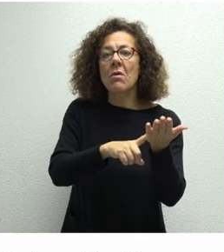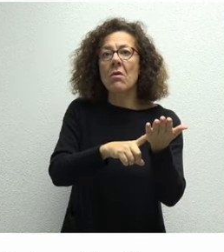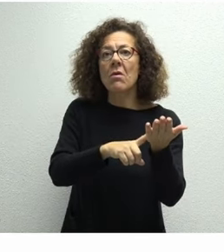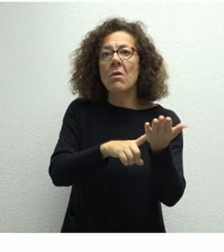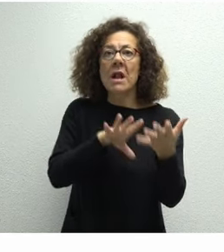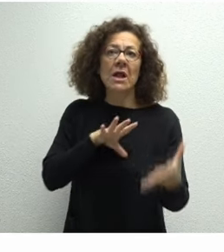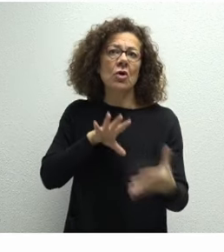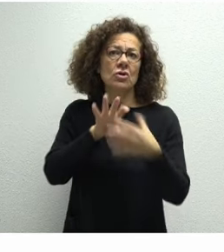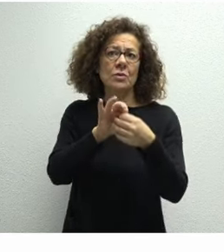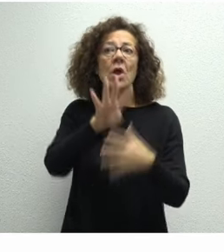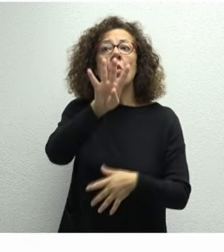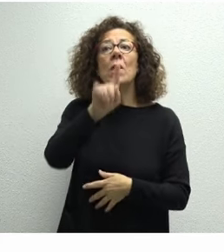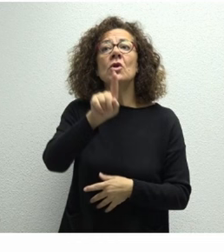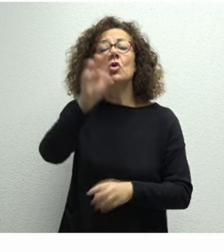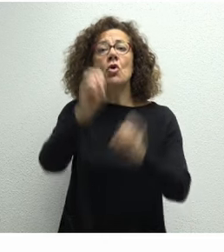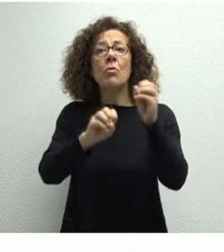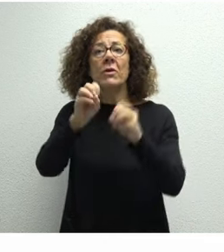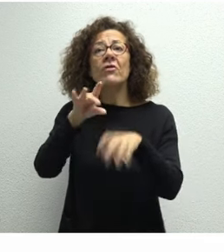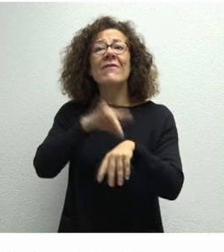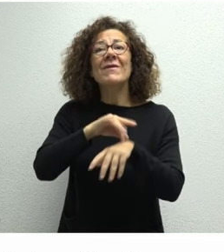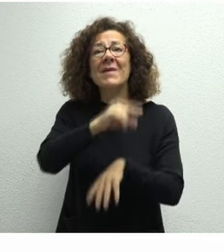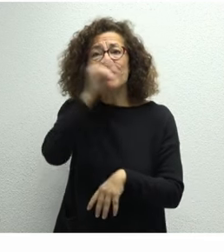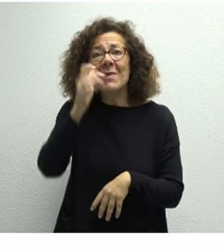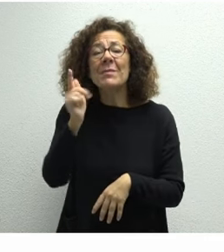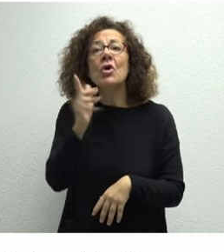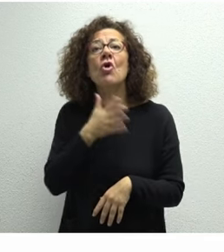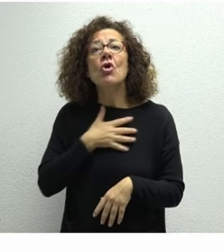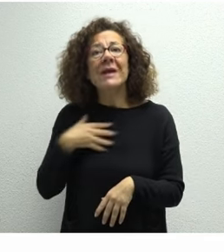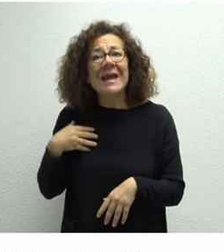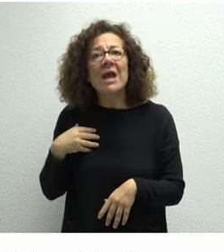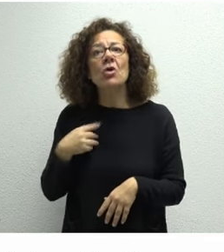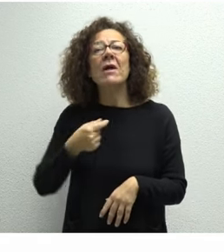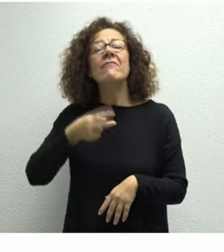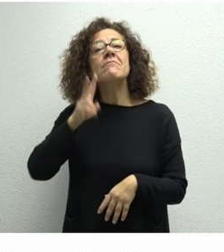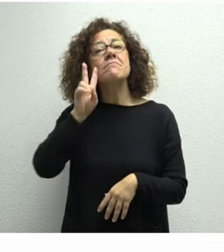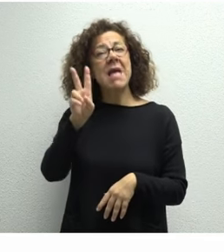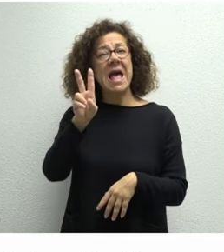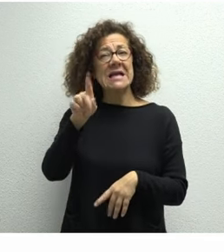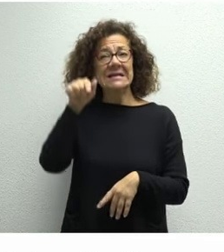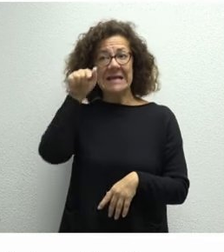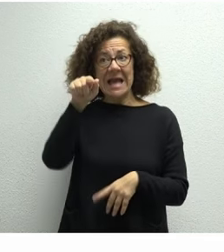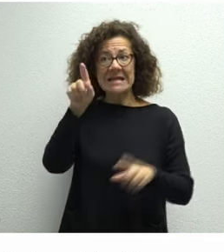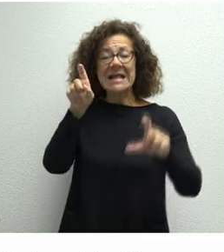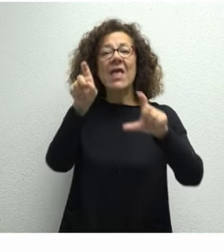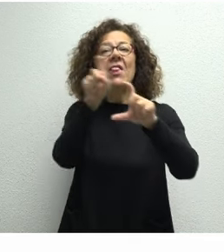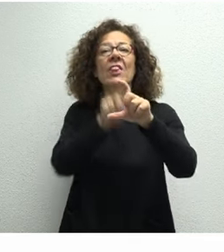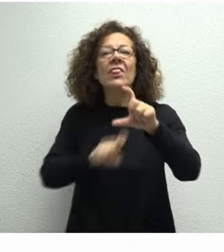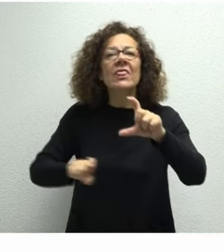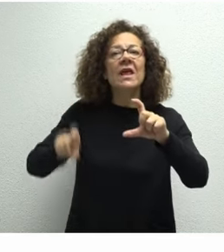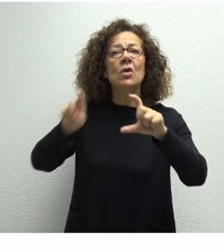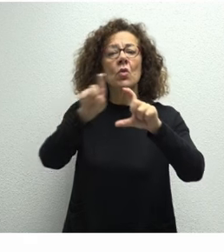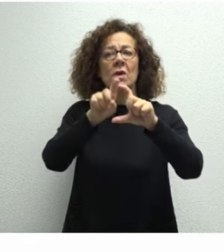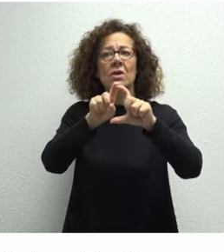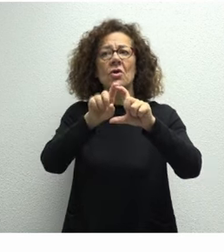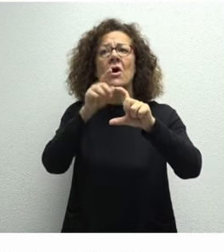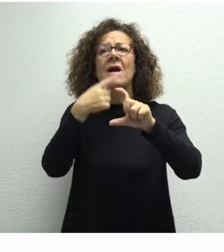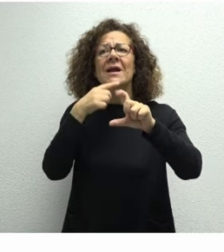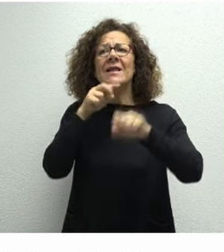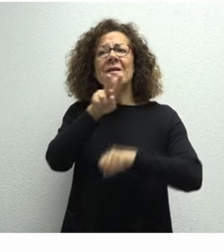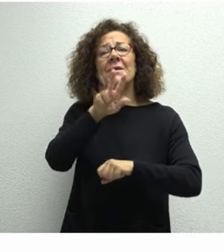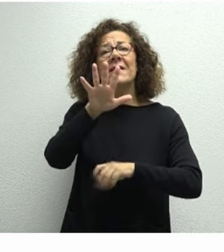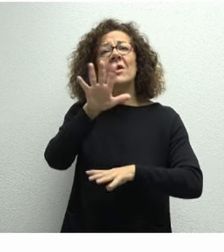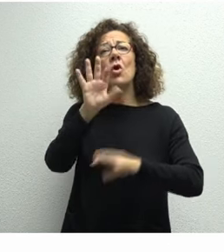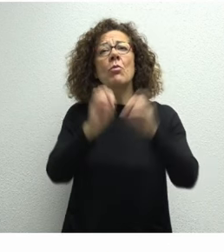corresponde no 41 % mental pero quiero que os os fijéis en en ese circulito eh que dice 25